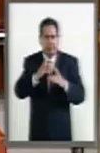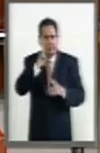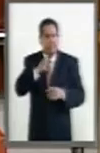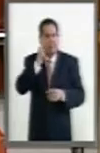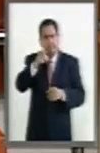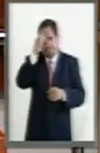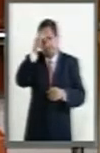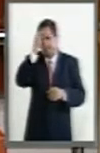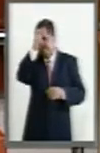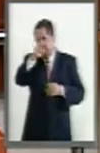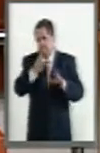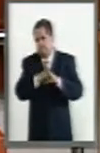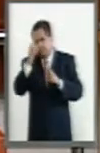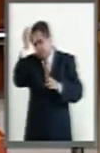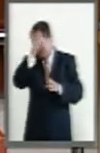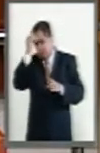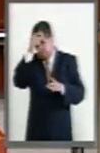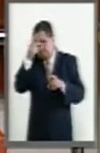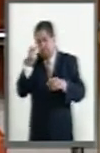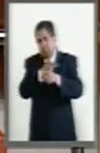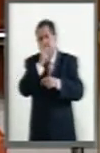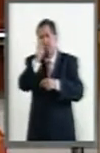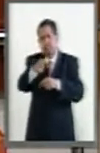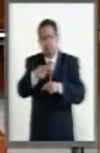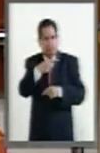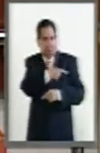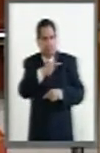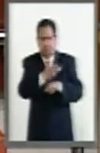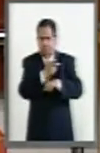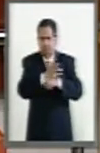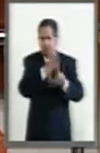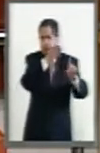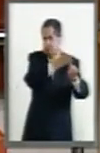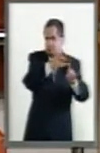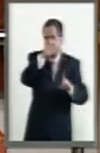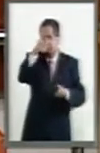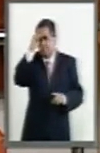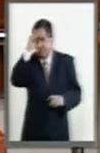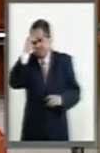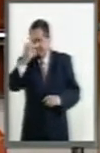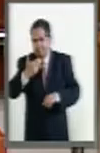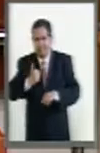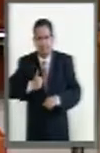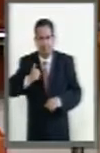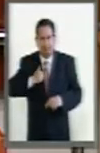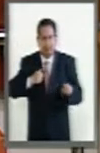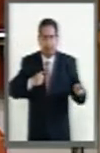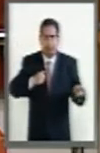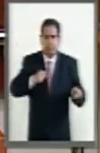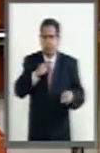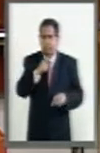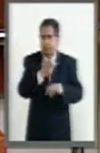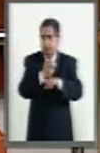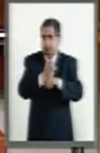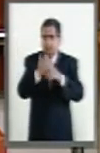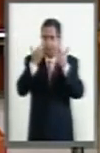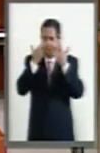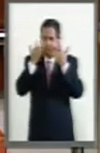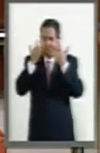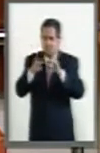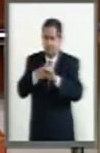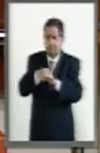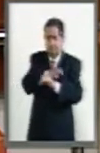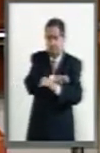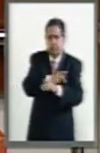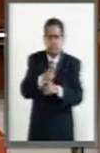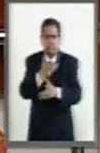conocer su posición estratégica ante el objetivo del gobierno de Donald Trump de abandonar el TLC. Con